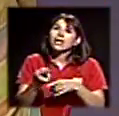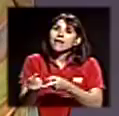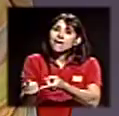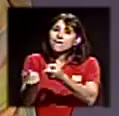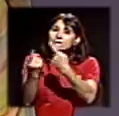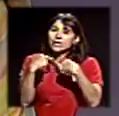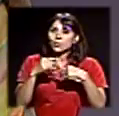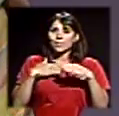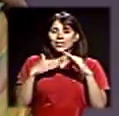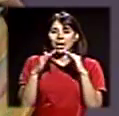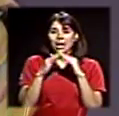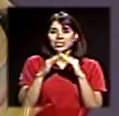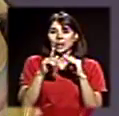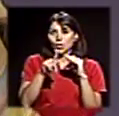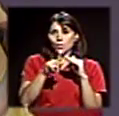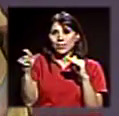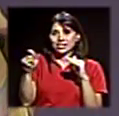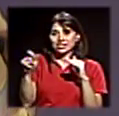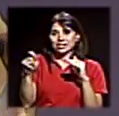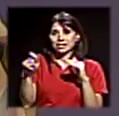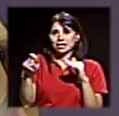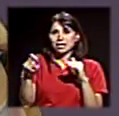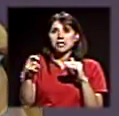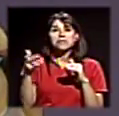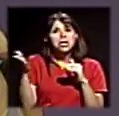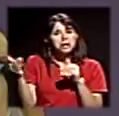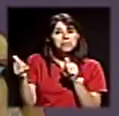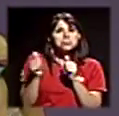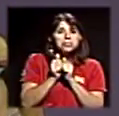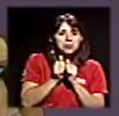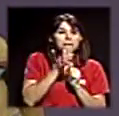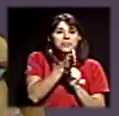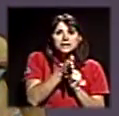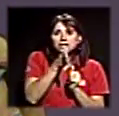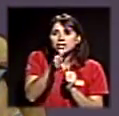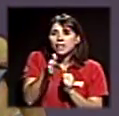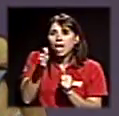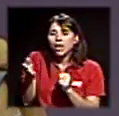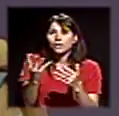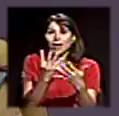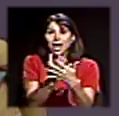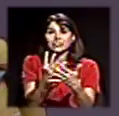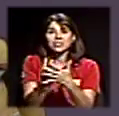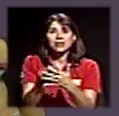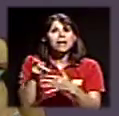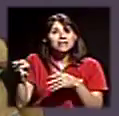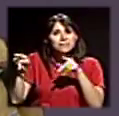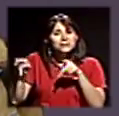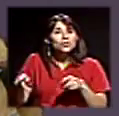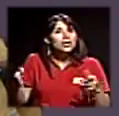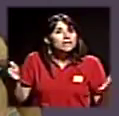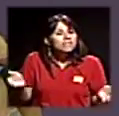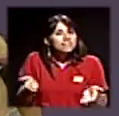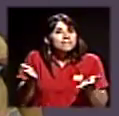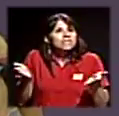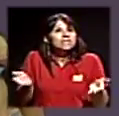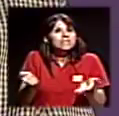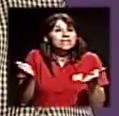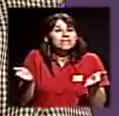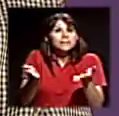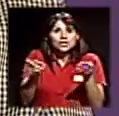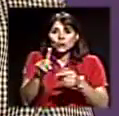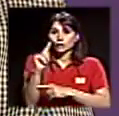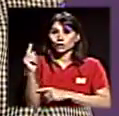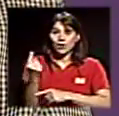los diferentes maestros en la cárcel. Ha sido de enorme inspiración, no solamente para los